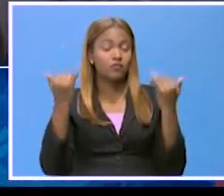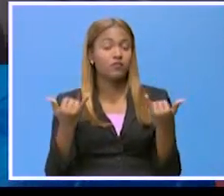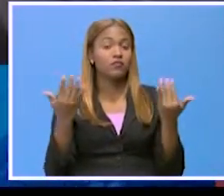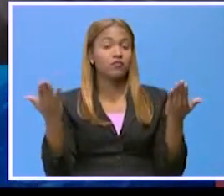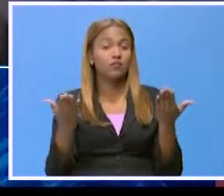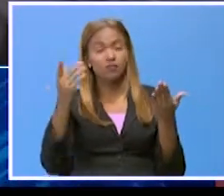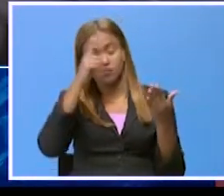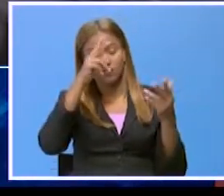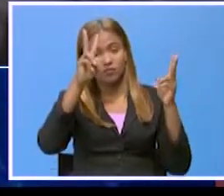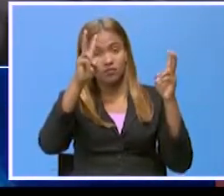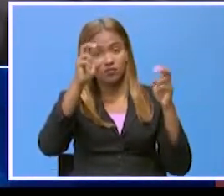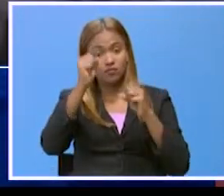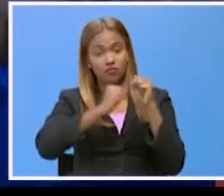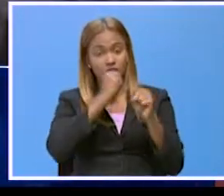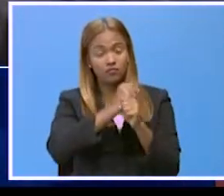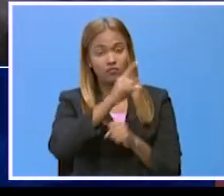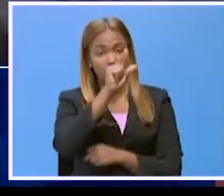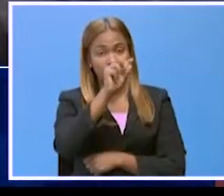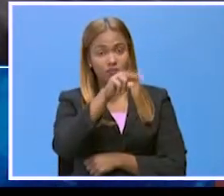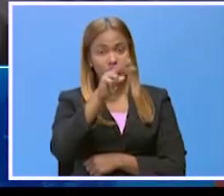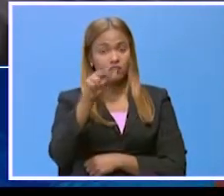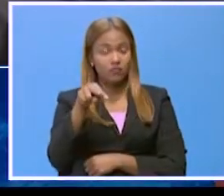en enero del 2022